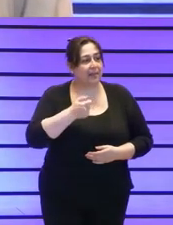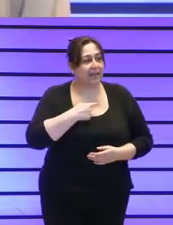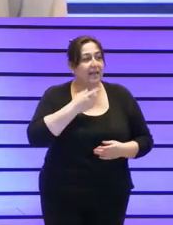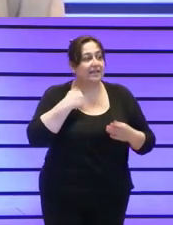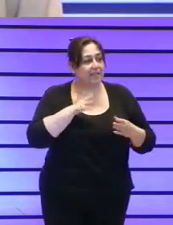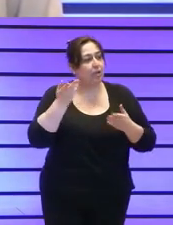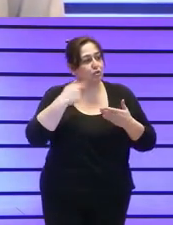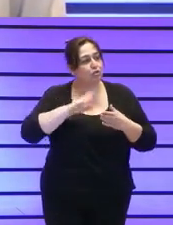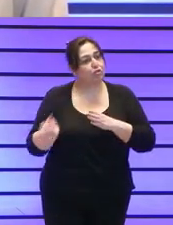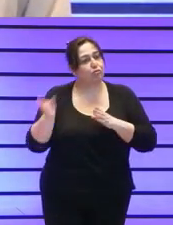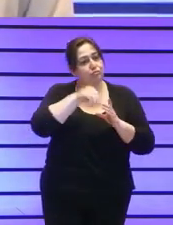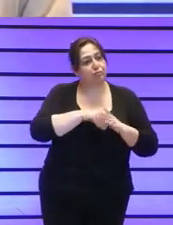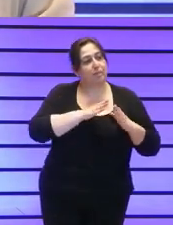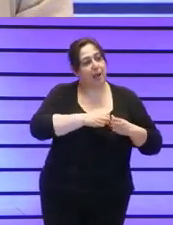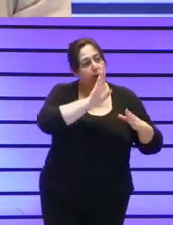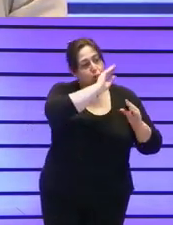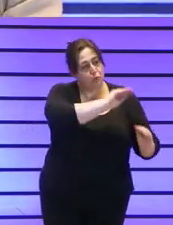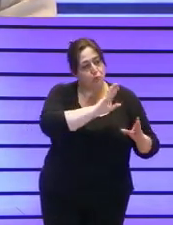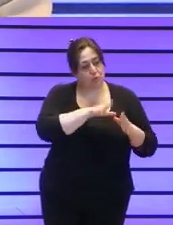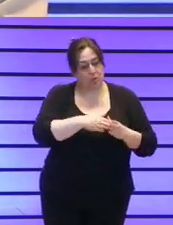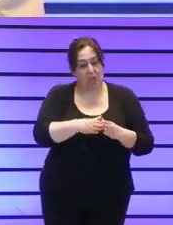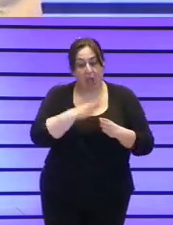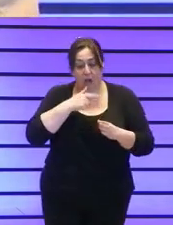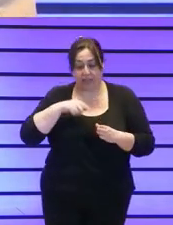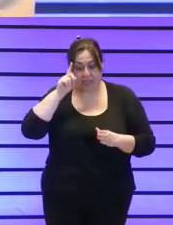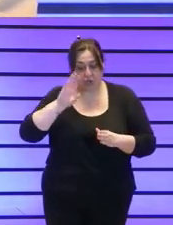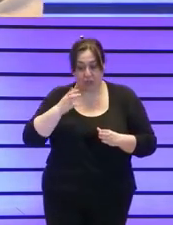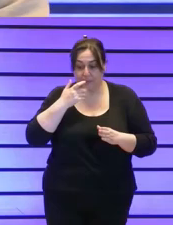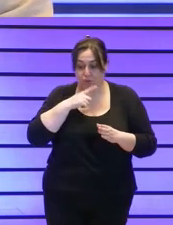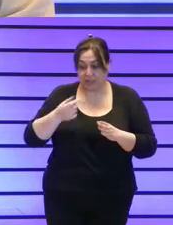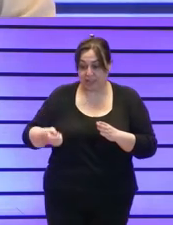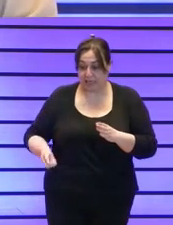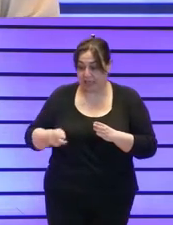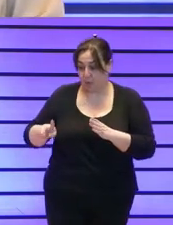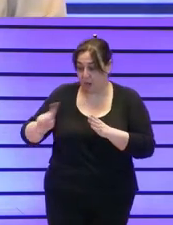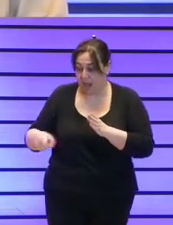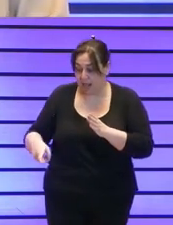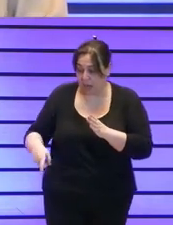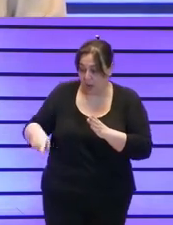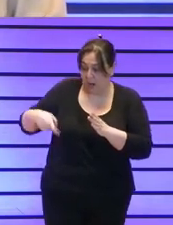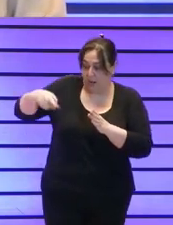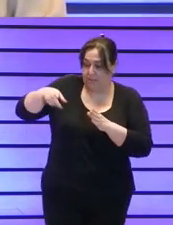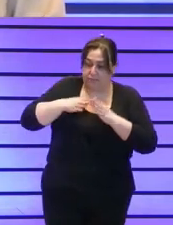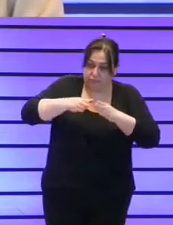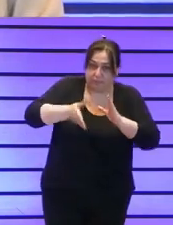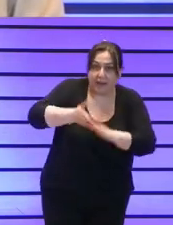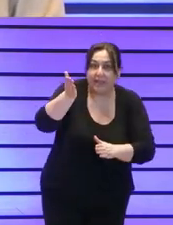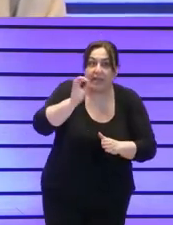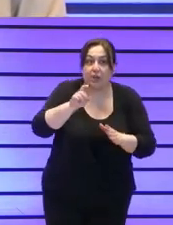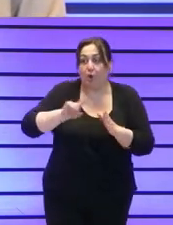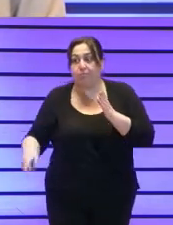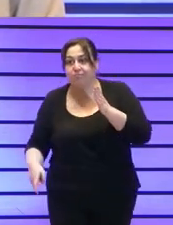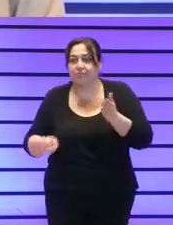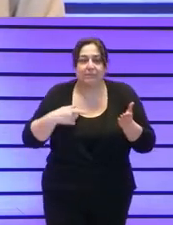barco. Ahora ya no sabemos si tenemos que levar anclas o echarla en un momento dado, etcétera, etcétera. Vamos